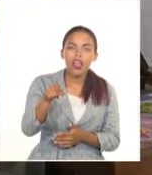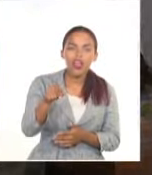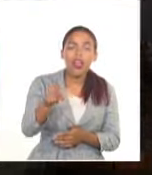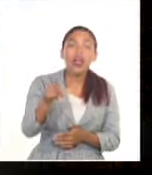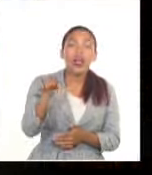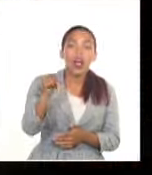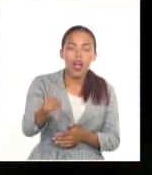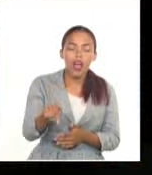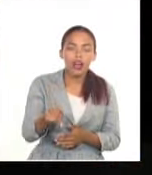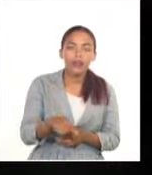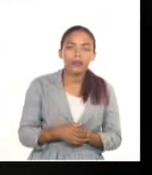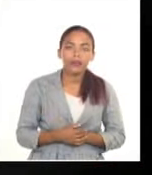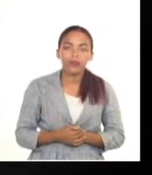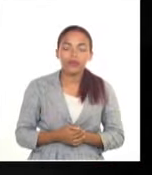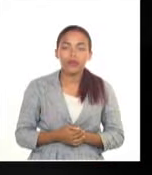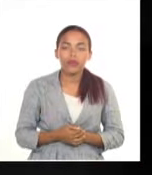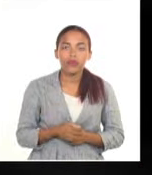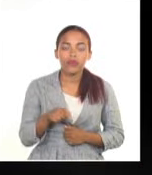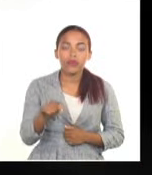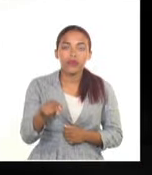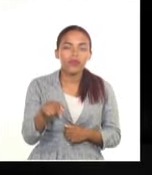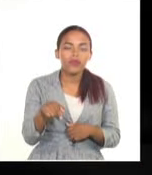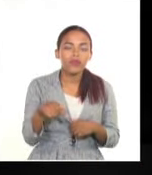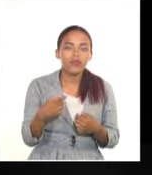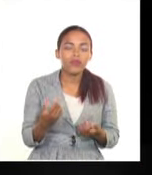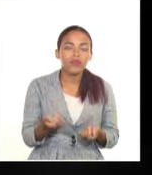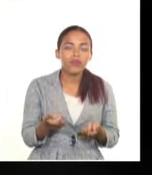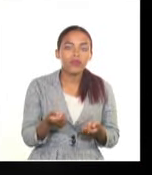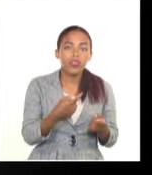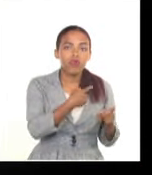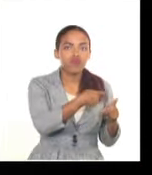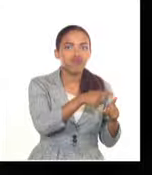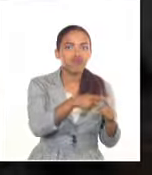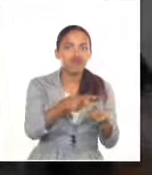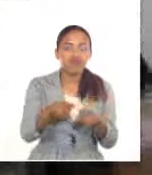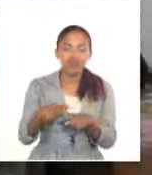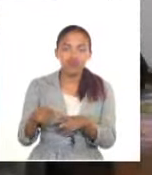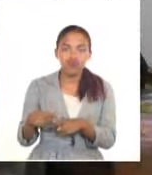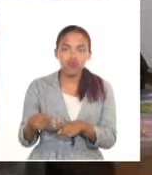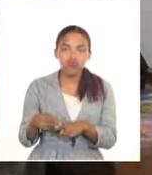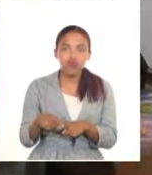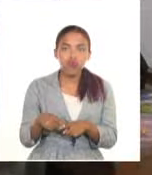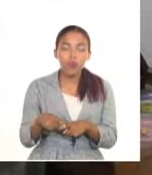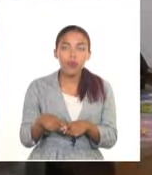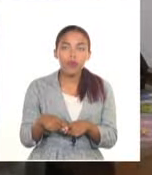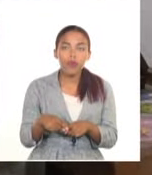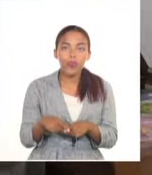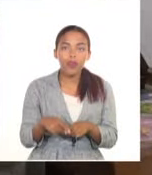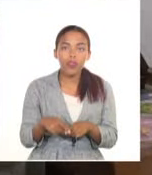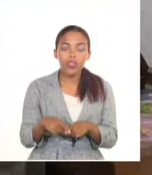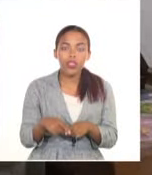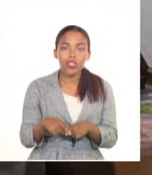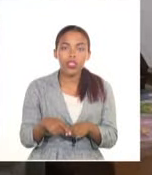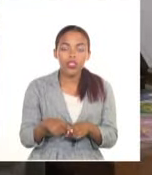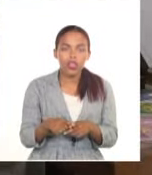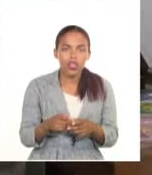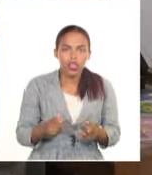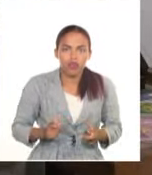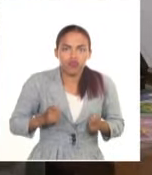ahí está. Se salva con varios factores. La insistencia fundamental de Fidel.